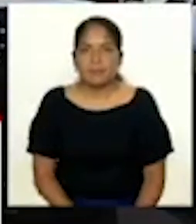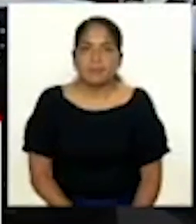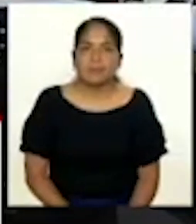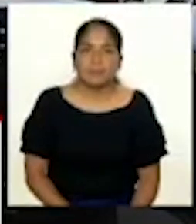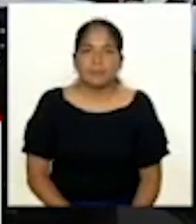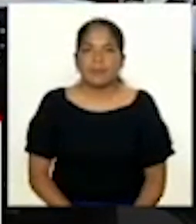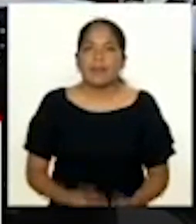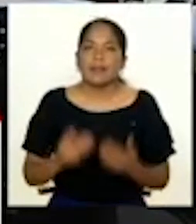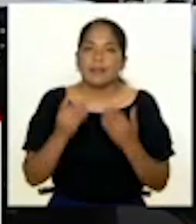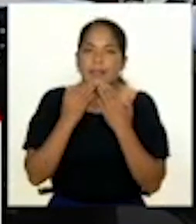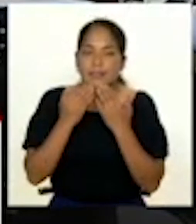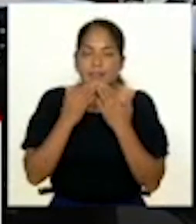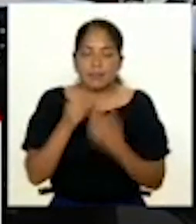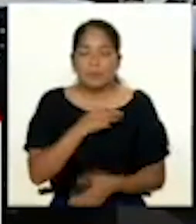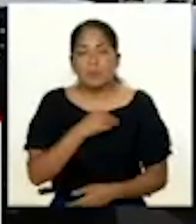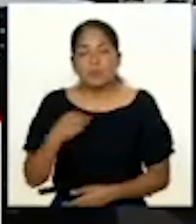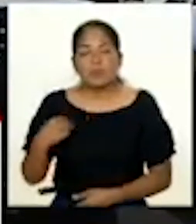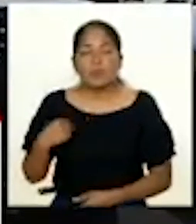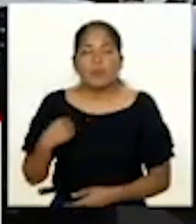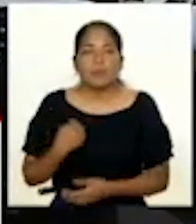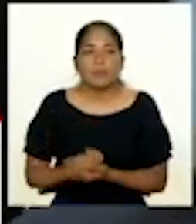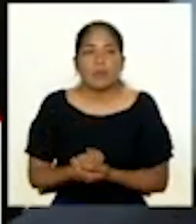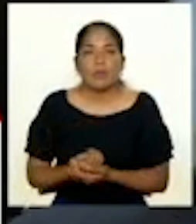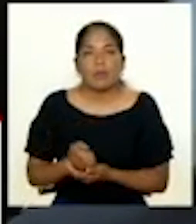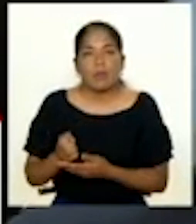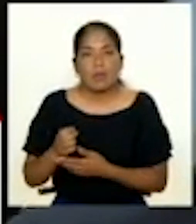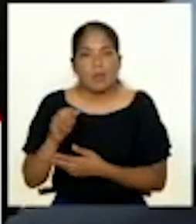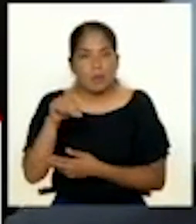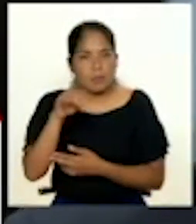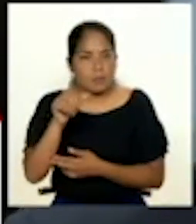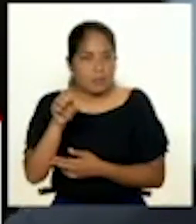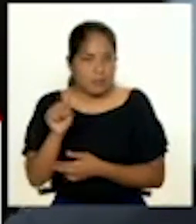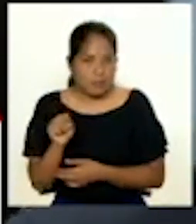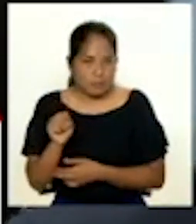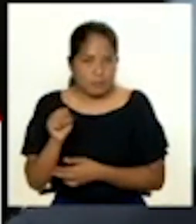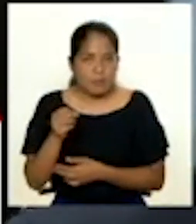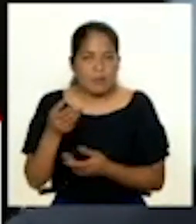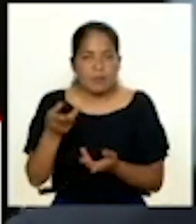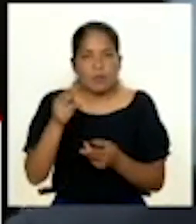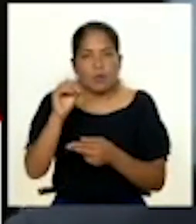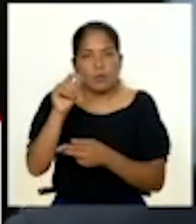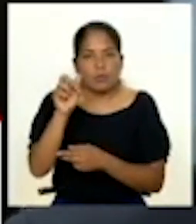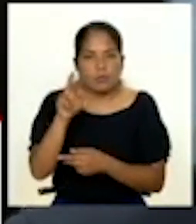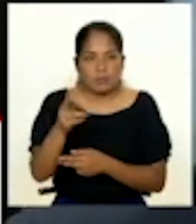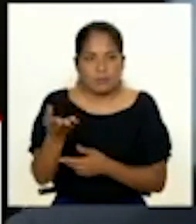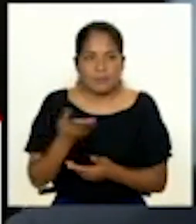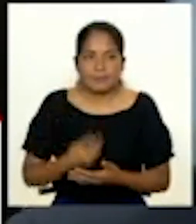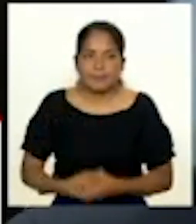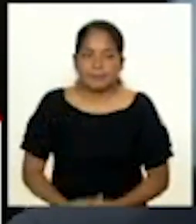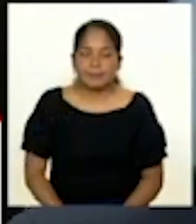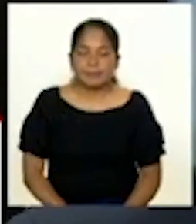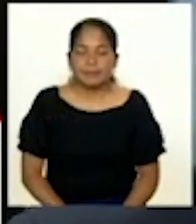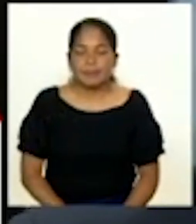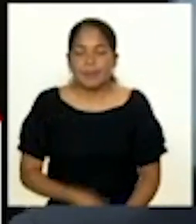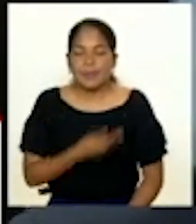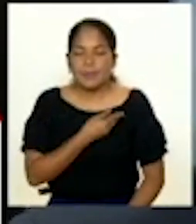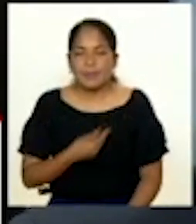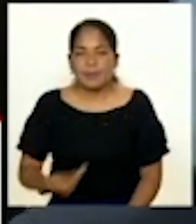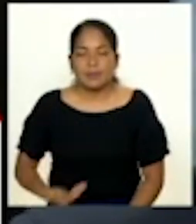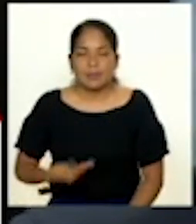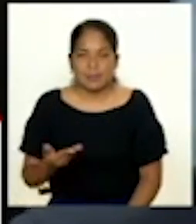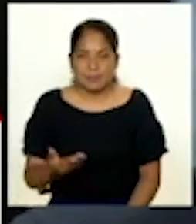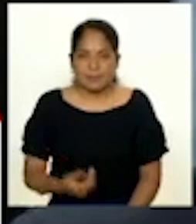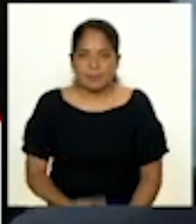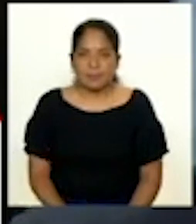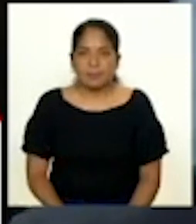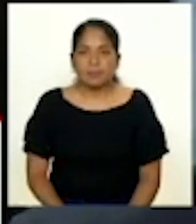Continuamos con la intervención del señor ministro de Energía y Minas, Óscar Vera Gargurevich. Señora presidenta de la República,